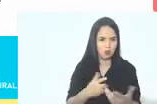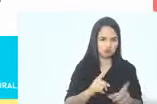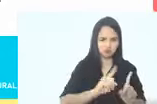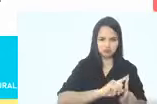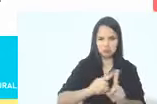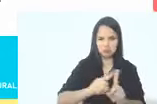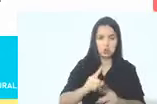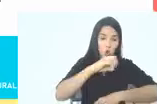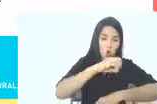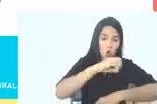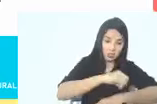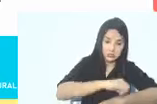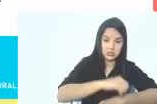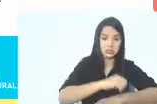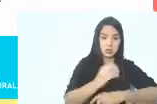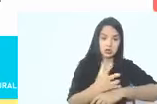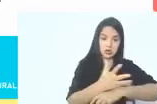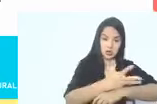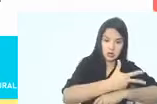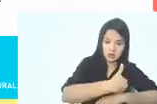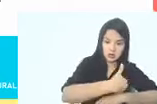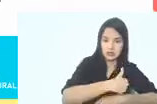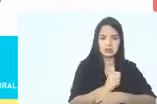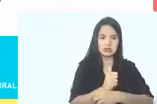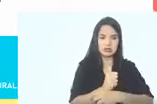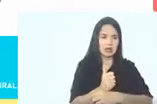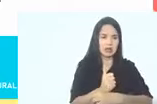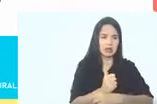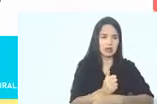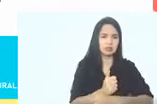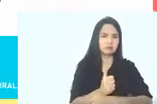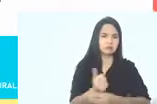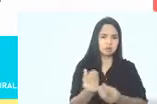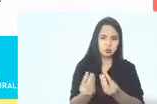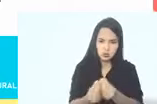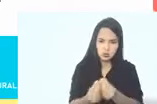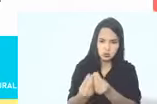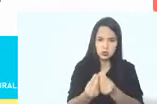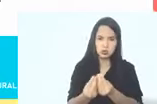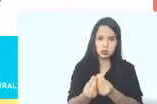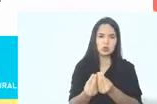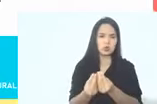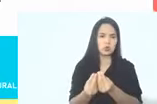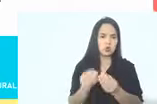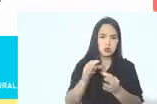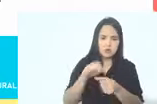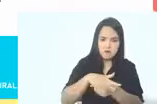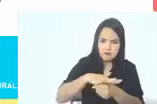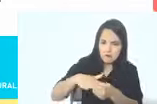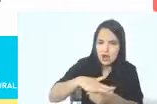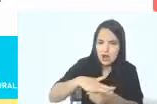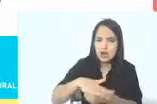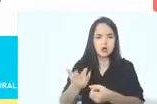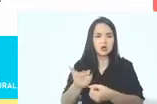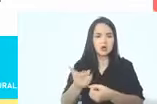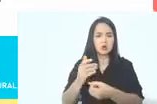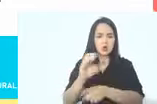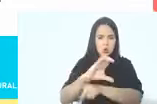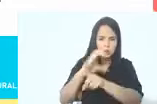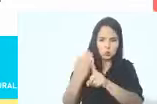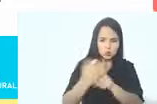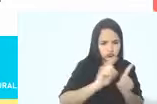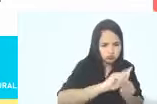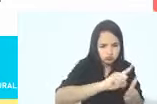debemos acceder para que nuestros procesos sean más fuertes. Para eso necesitamos fortalecer las competencias de